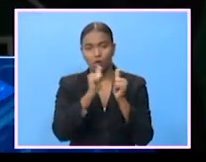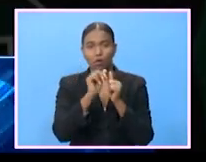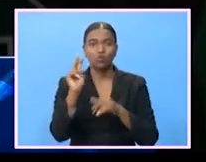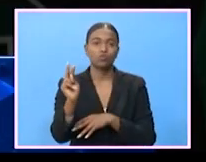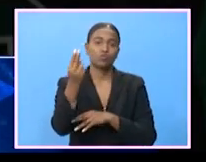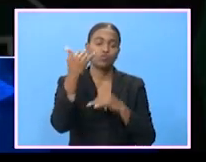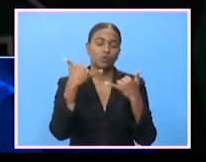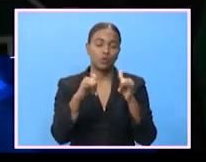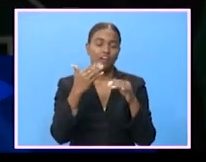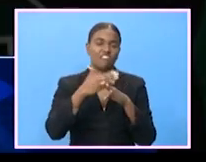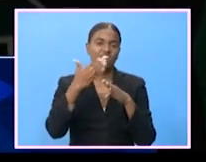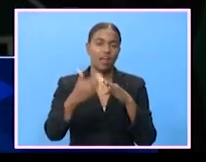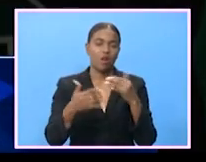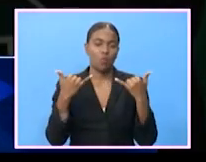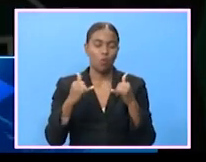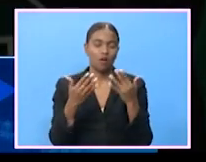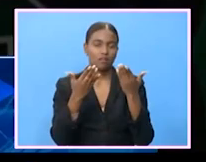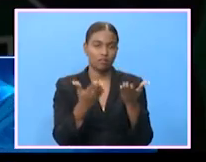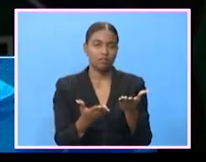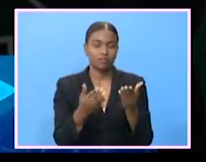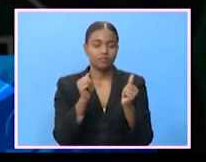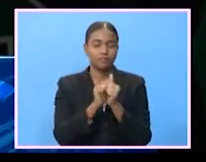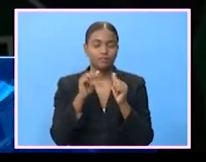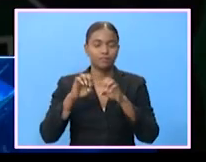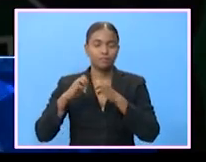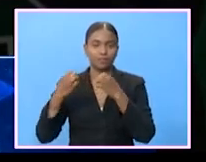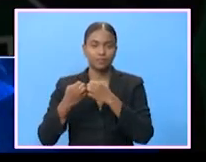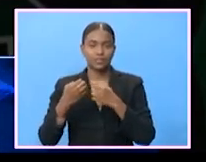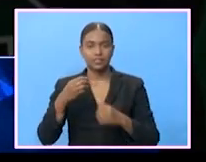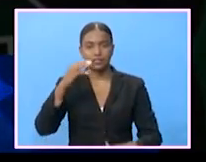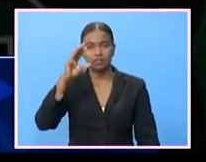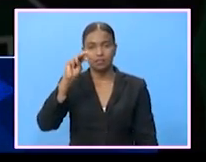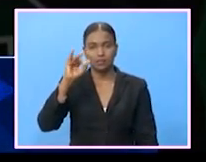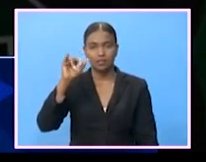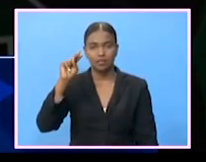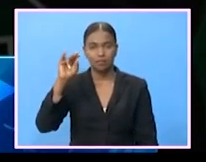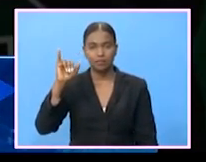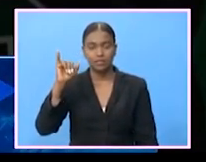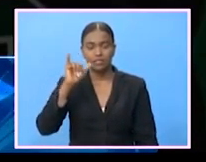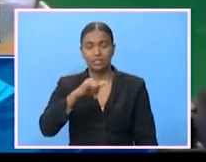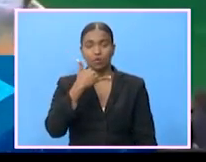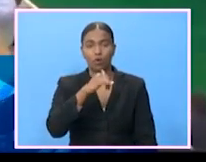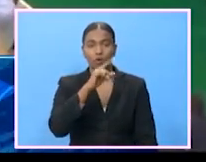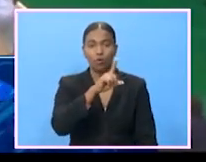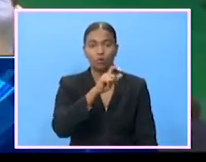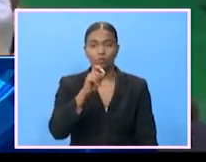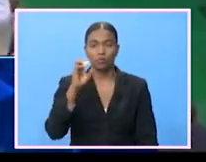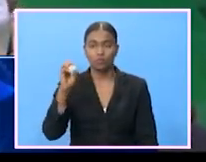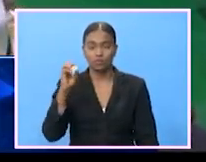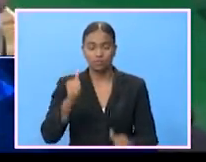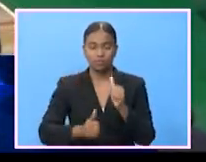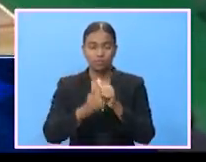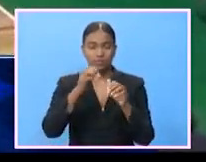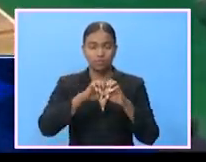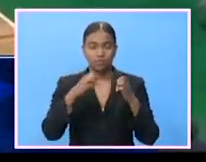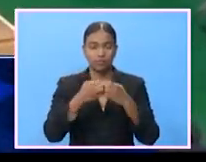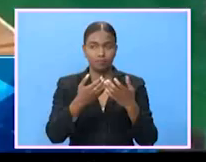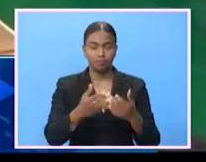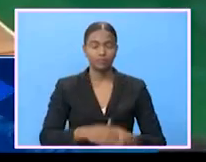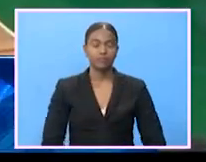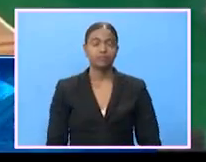segundo partido de la final de la conferencia contra el conjunto del Heat de Miami. Esa serie 1-0 dominando el conjunto del Heat.